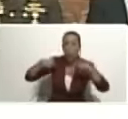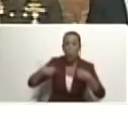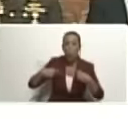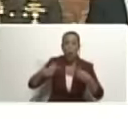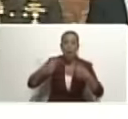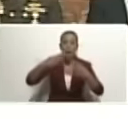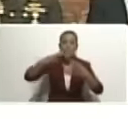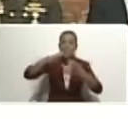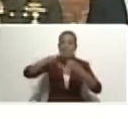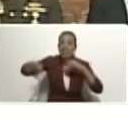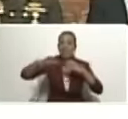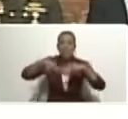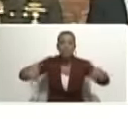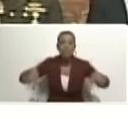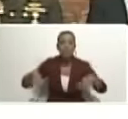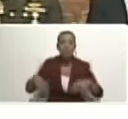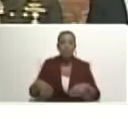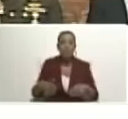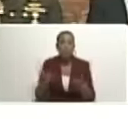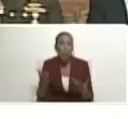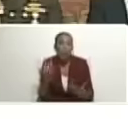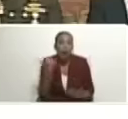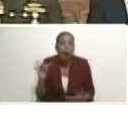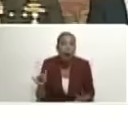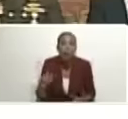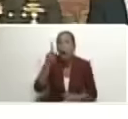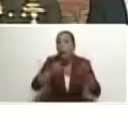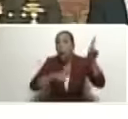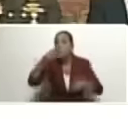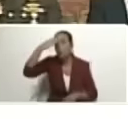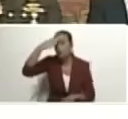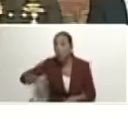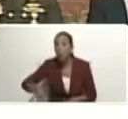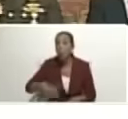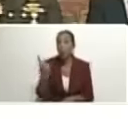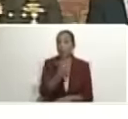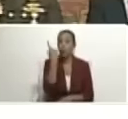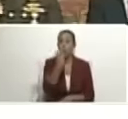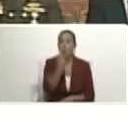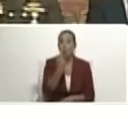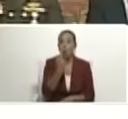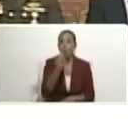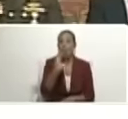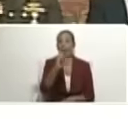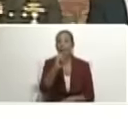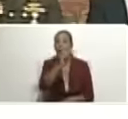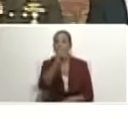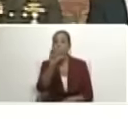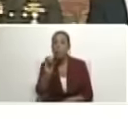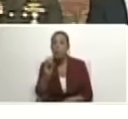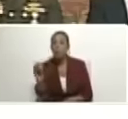cuarteado. Los restos que quedaban de algunos ejércitos eran los ejércitos de los caudillos, por aquí, por